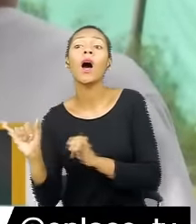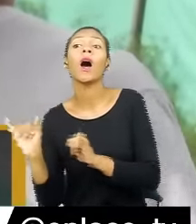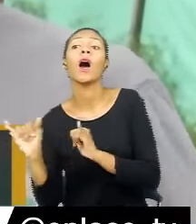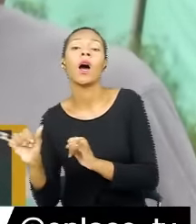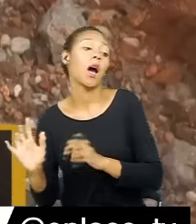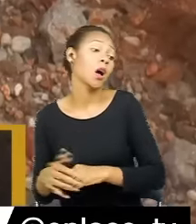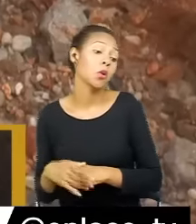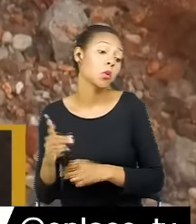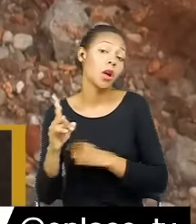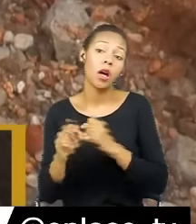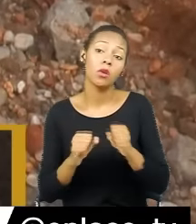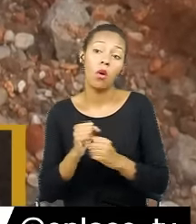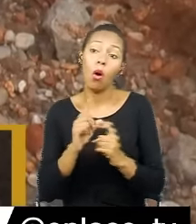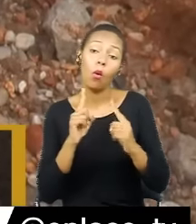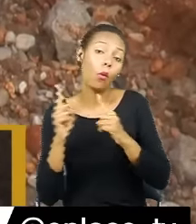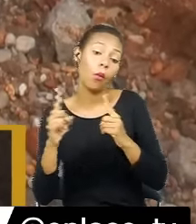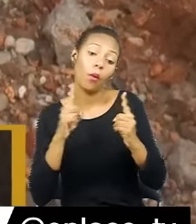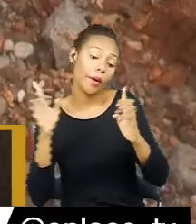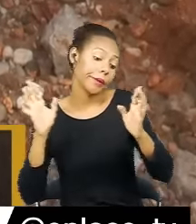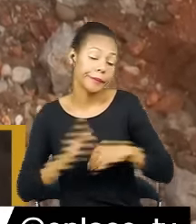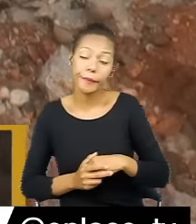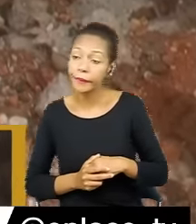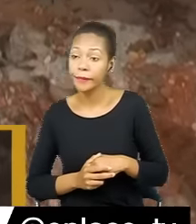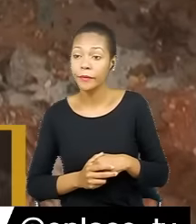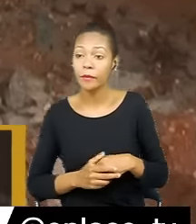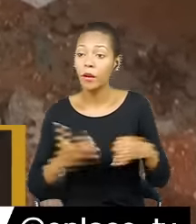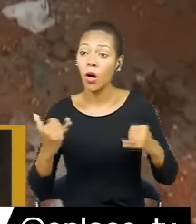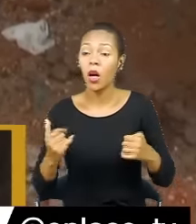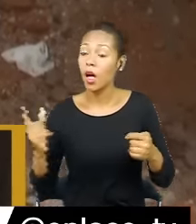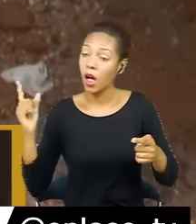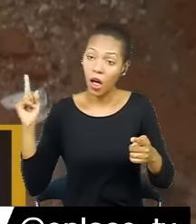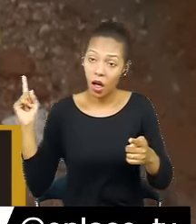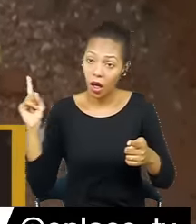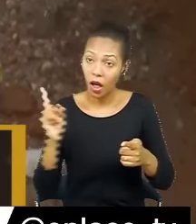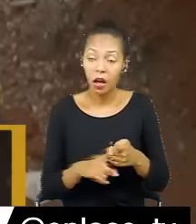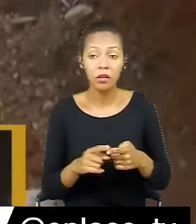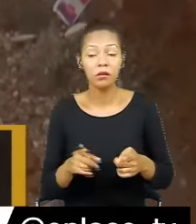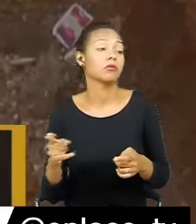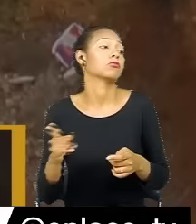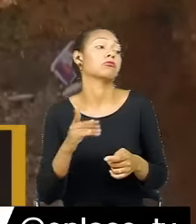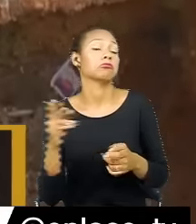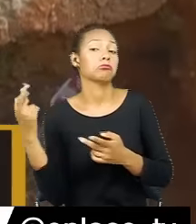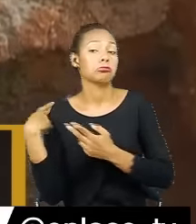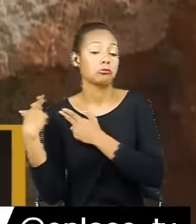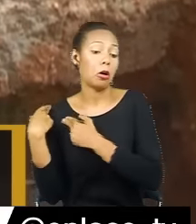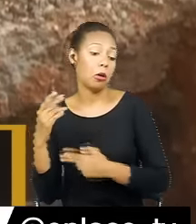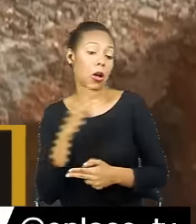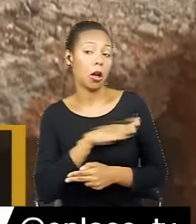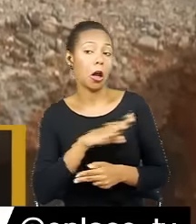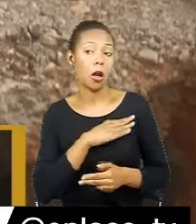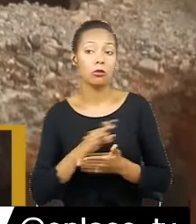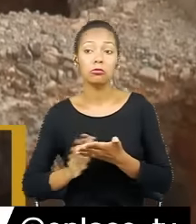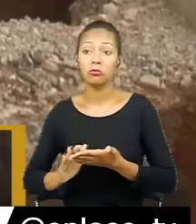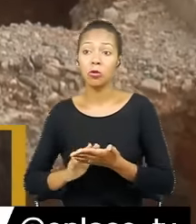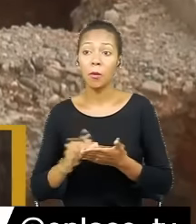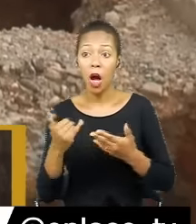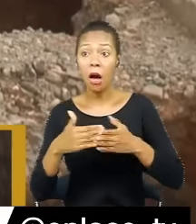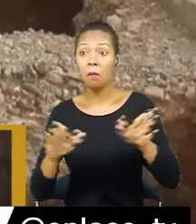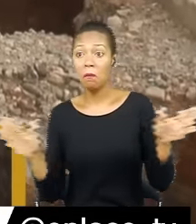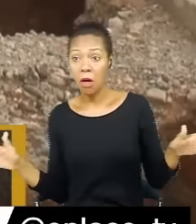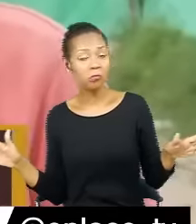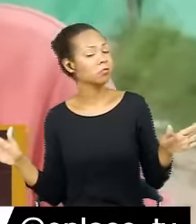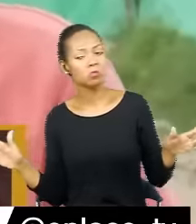tomar esa determinación. Y aquí vamos a estar hasta que llegue la administración, por lo tanto no vamos a abrir la vía. Hemos manifestado